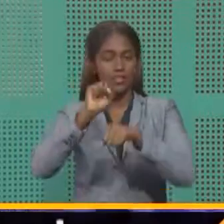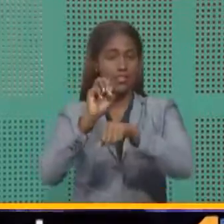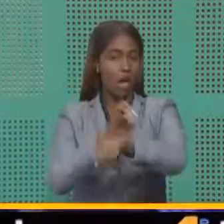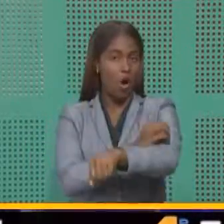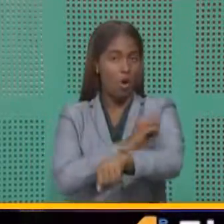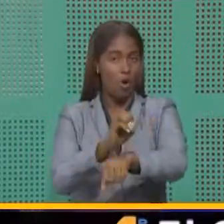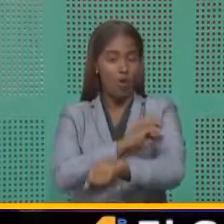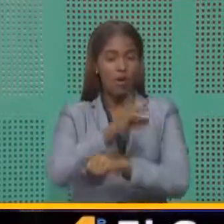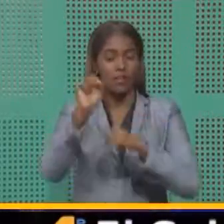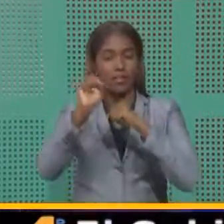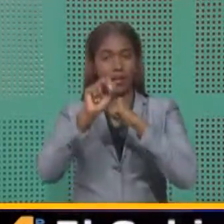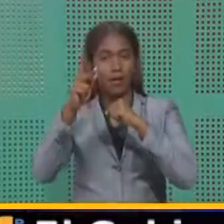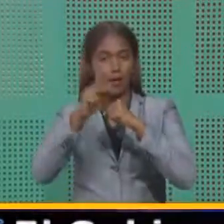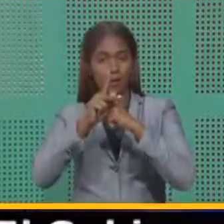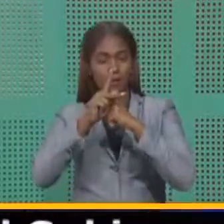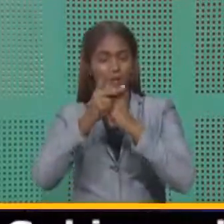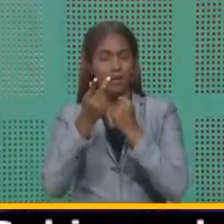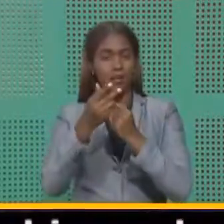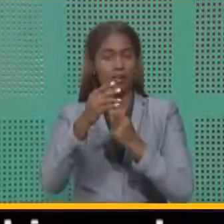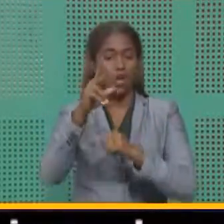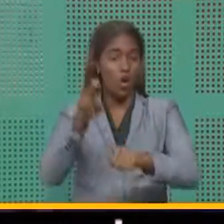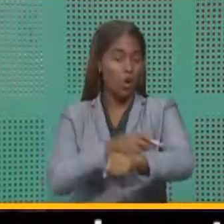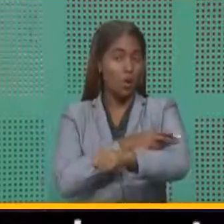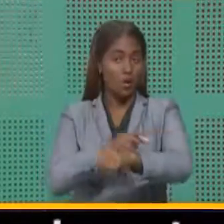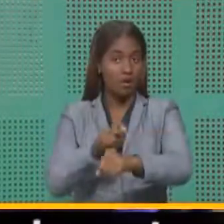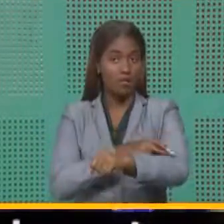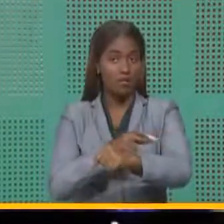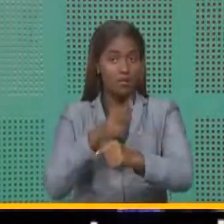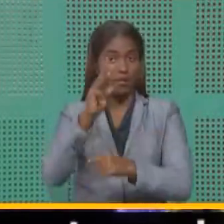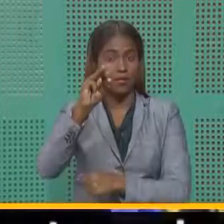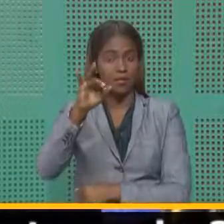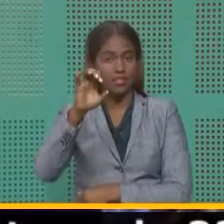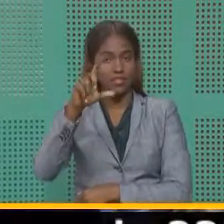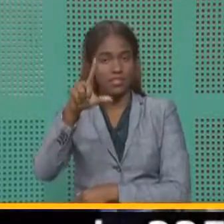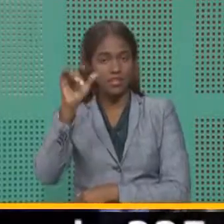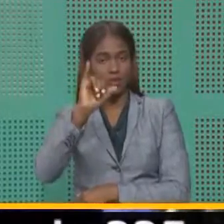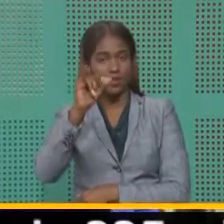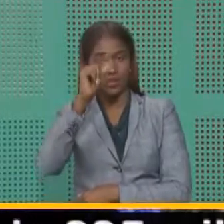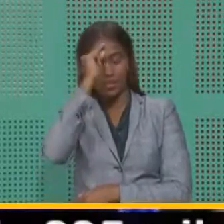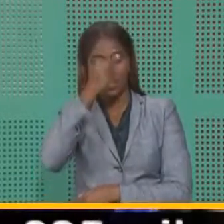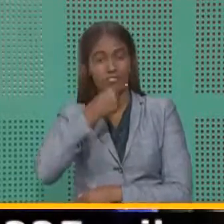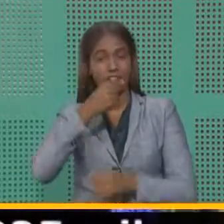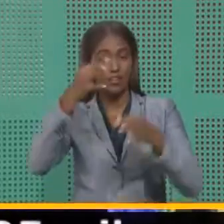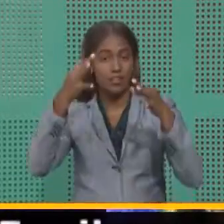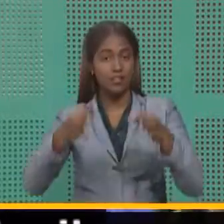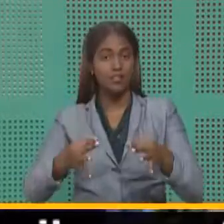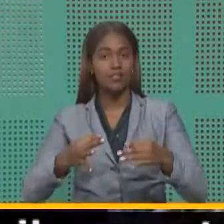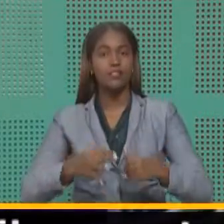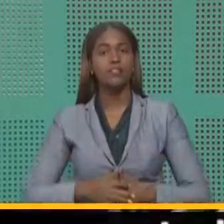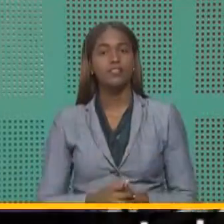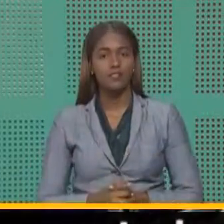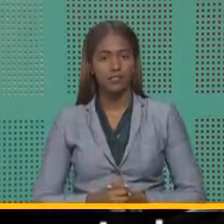san pedro de macorís la romana michelle y quisqueya digna